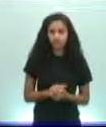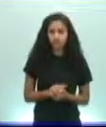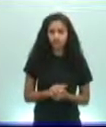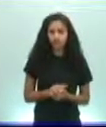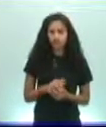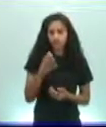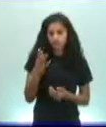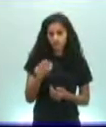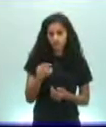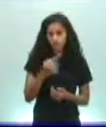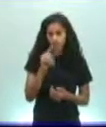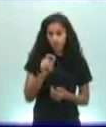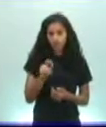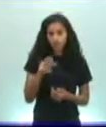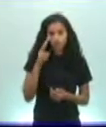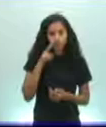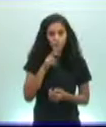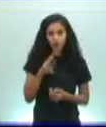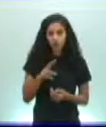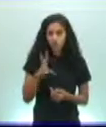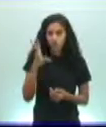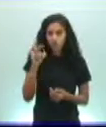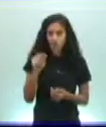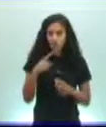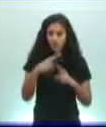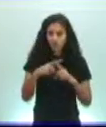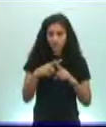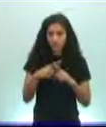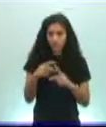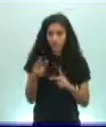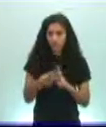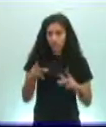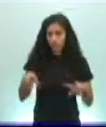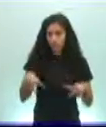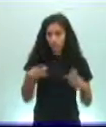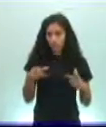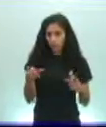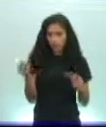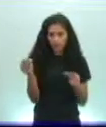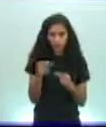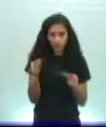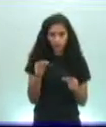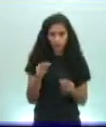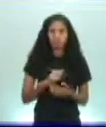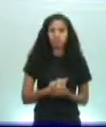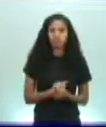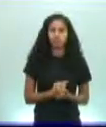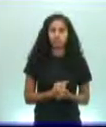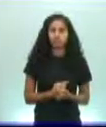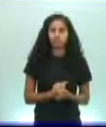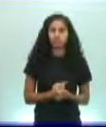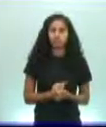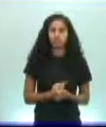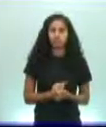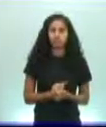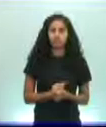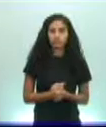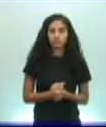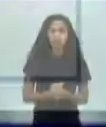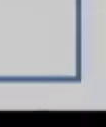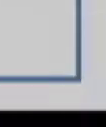Nos dice que determinemos el valor de X para que se cumpla la igualdad siguiente.